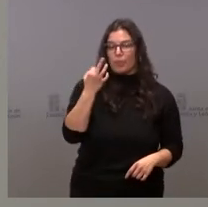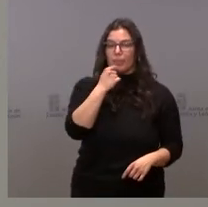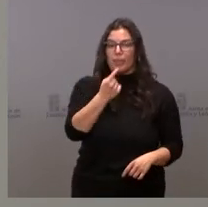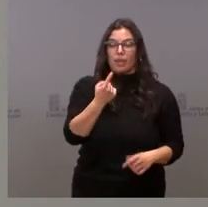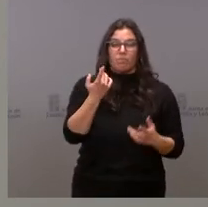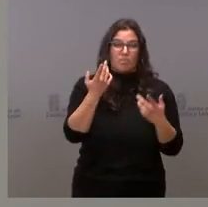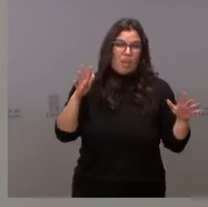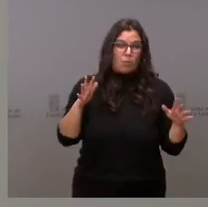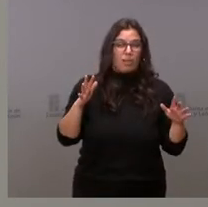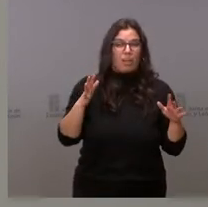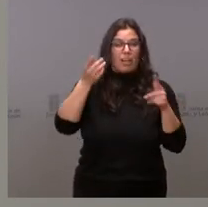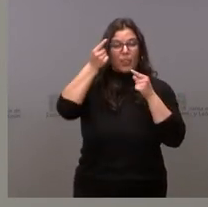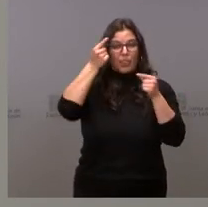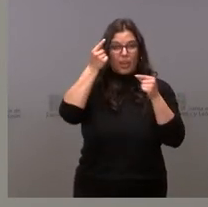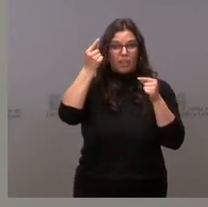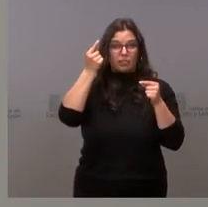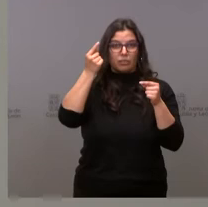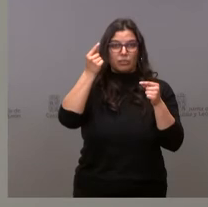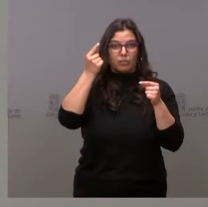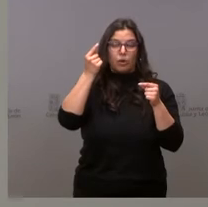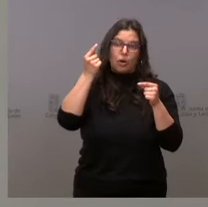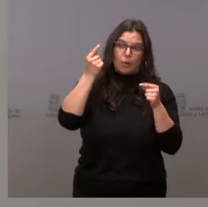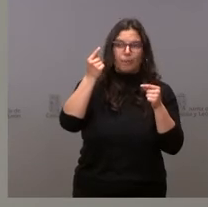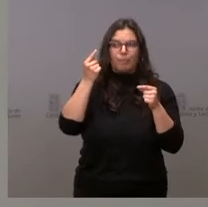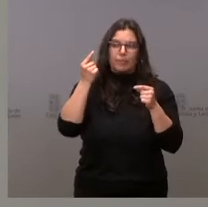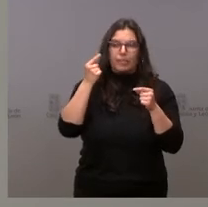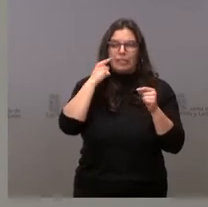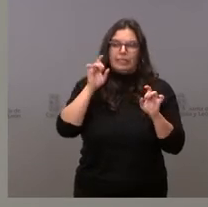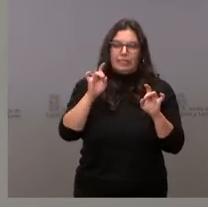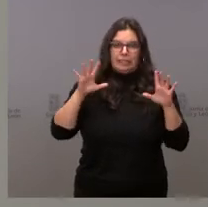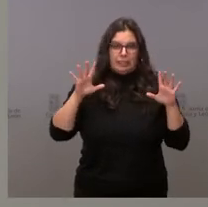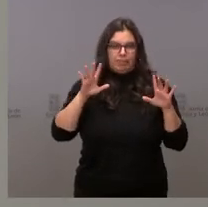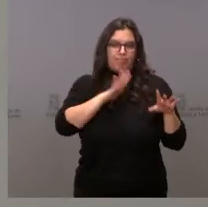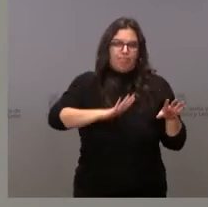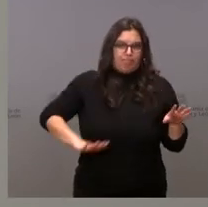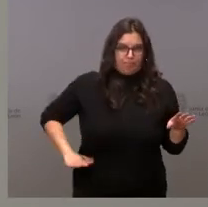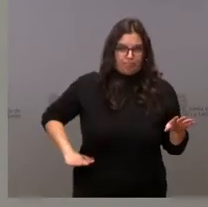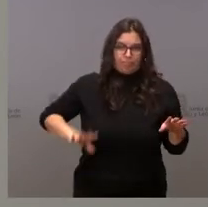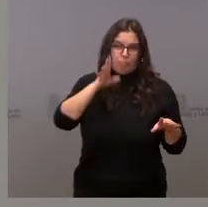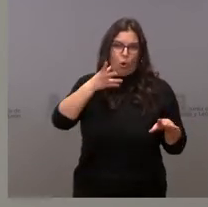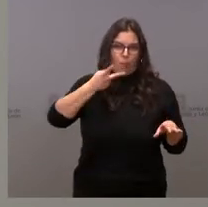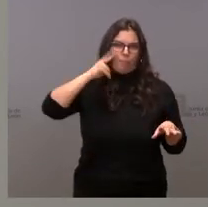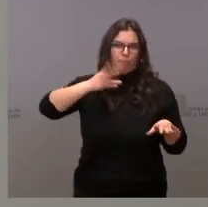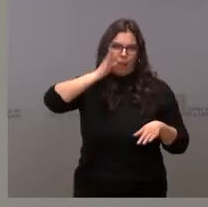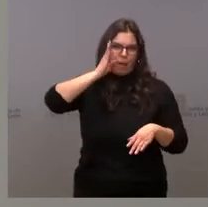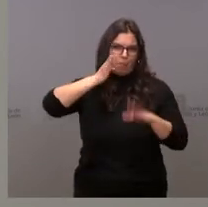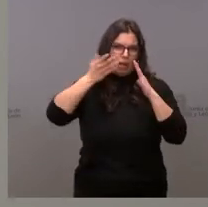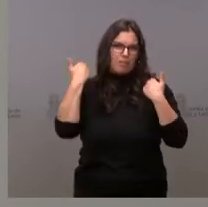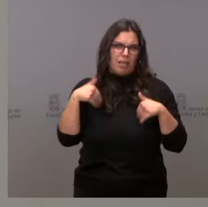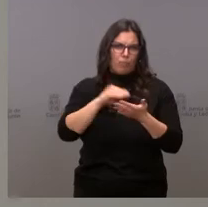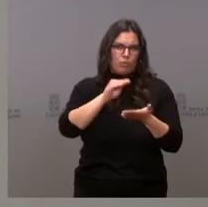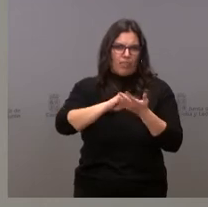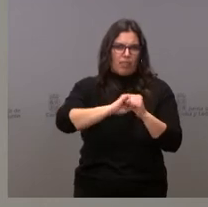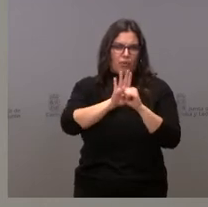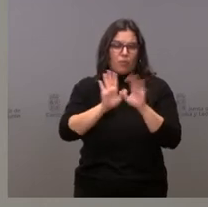manejando los datos como una consabida con la consabida prudencia a la que nos obliga la experiencia que tenemos con la pandemia